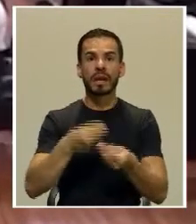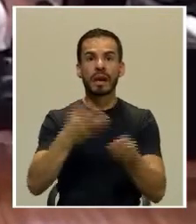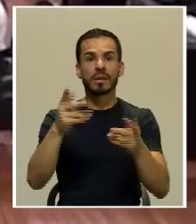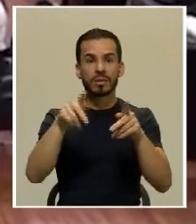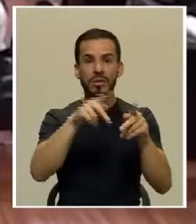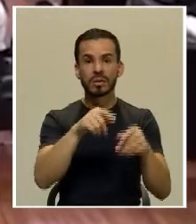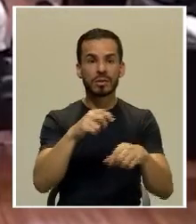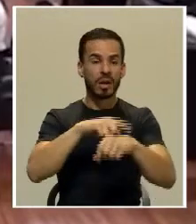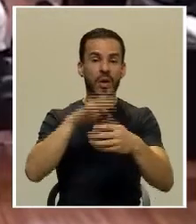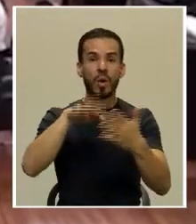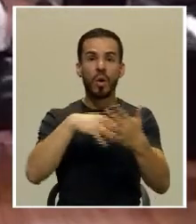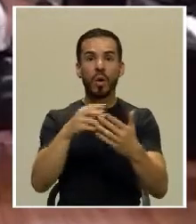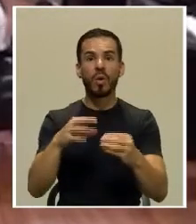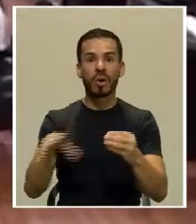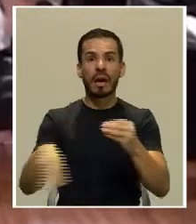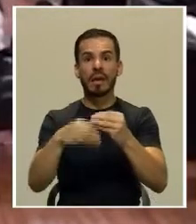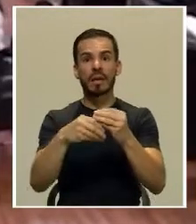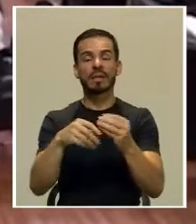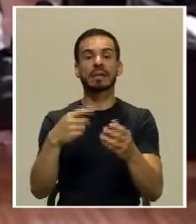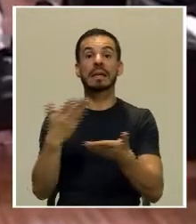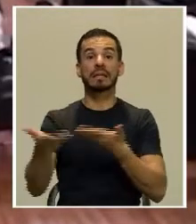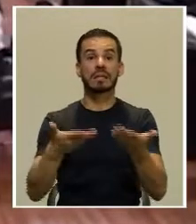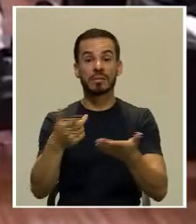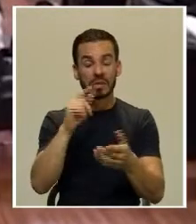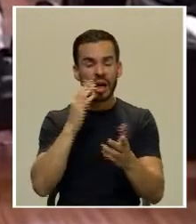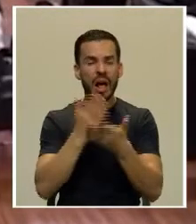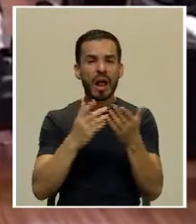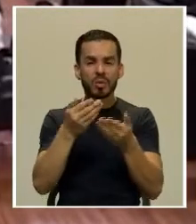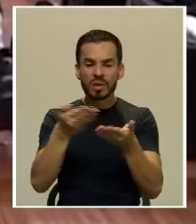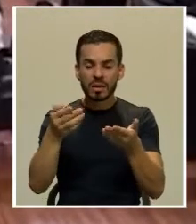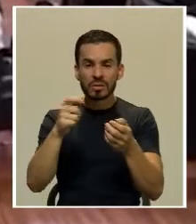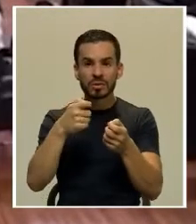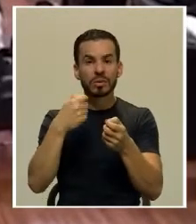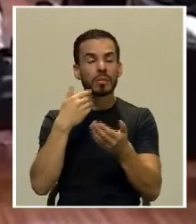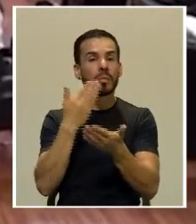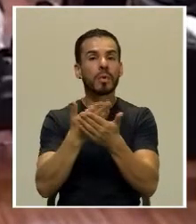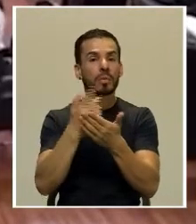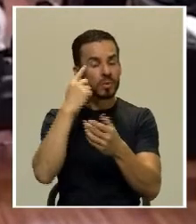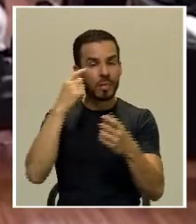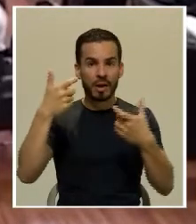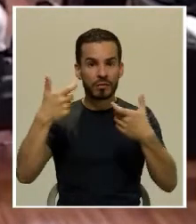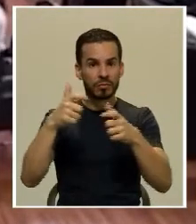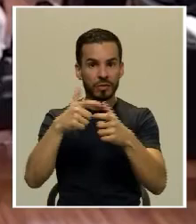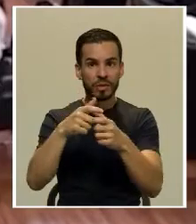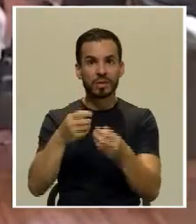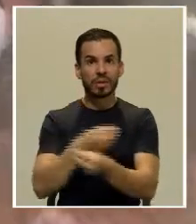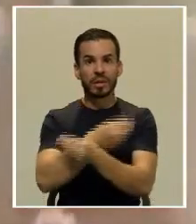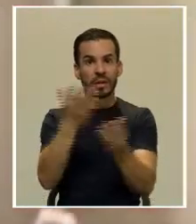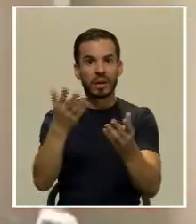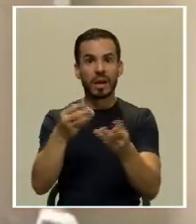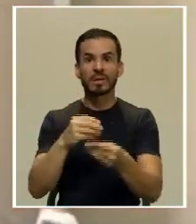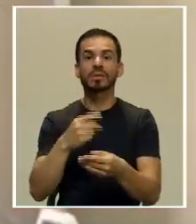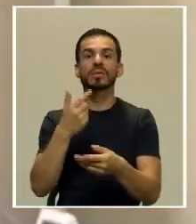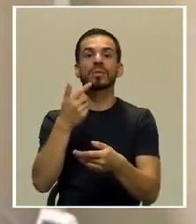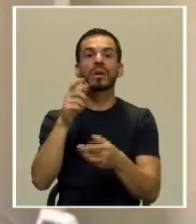horas extra y de servicios, son algunos de los rubros que el Poder Ejecutivo propuso para reducir el gasto público en al menos 328